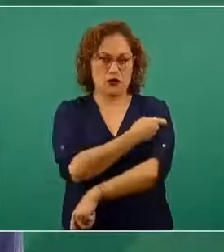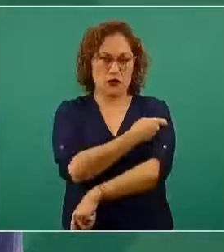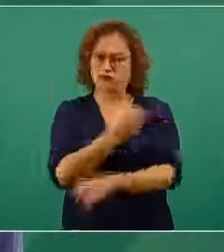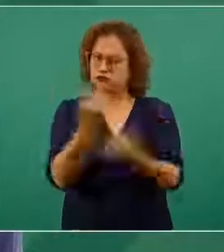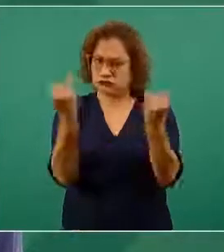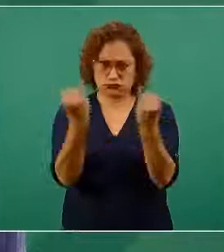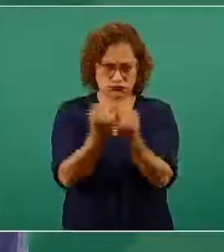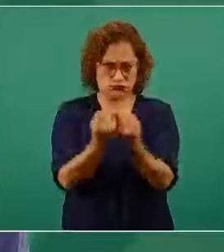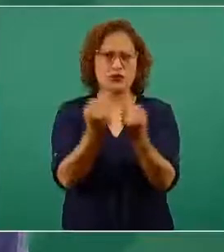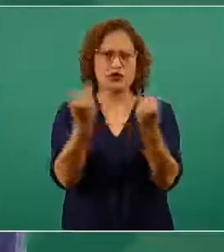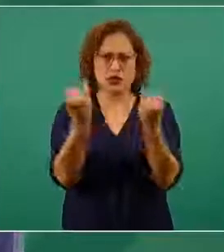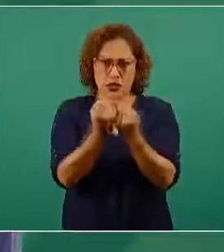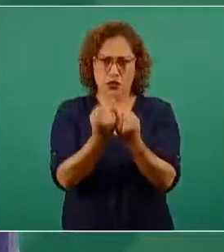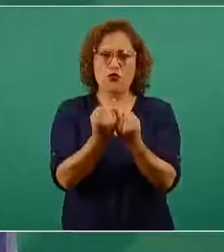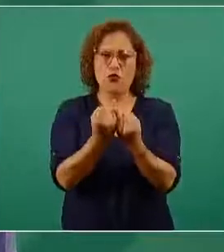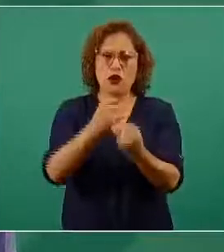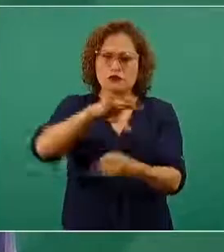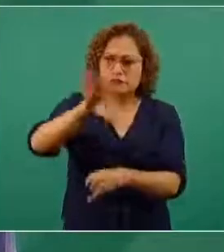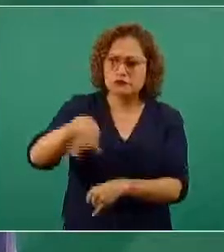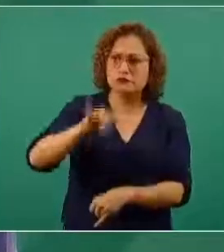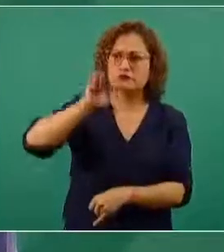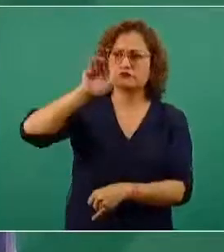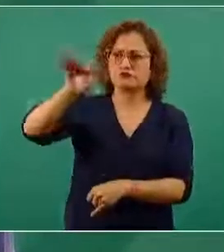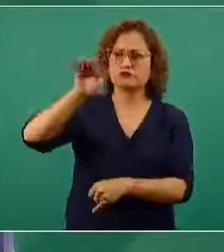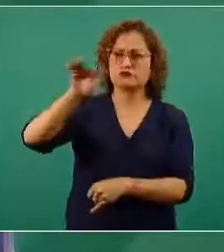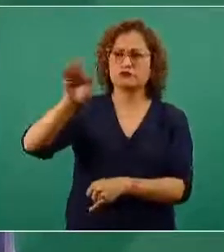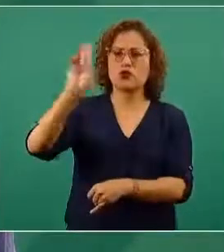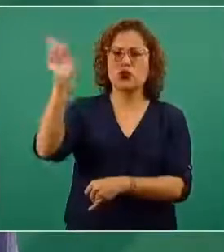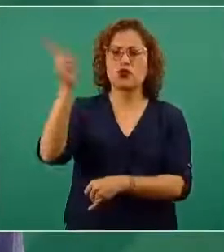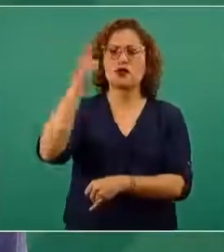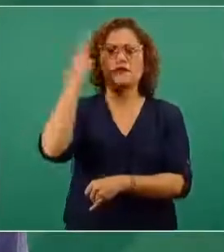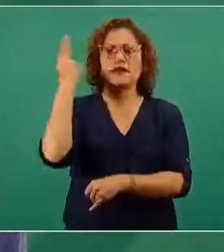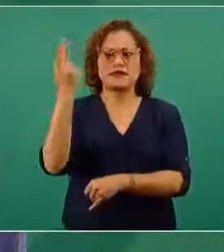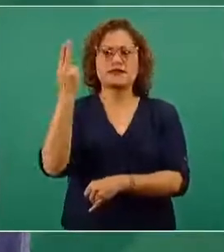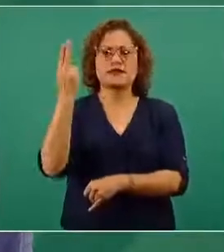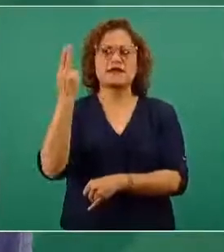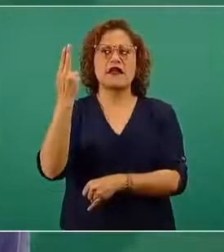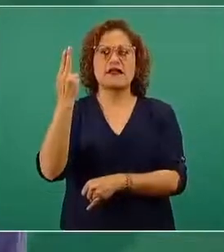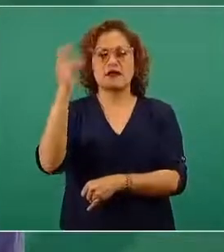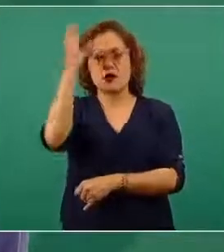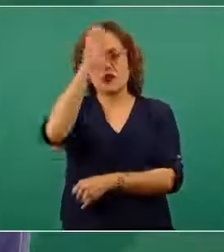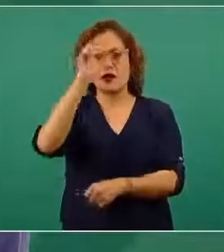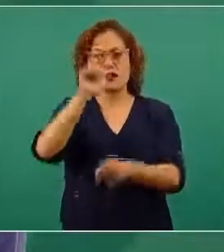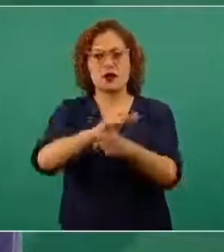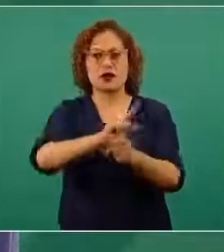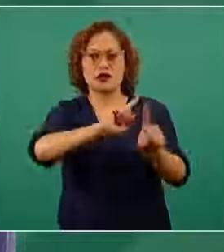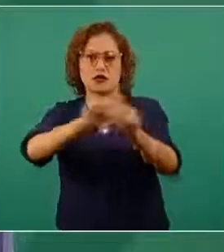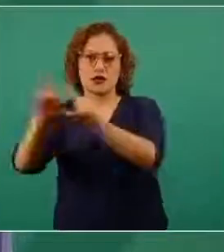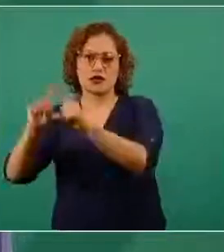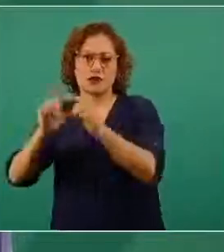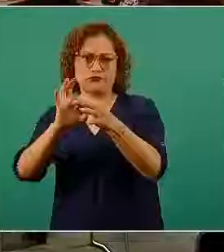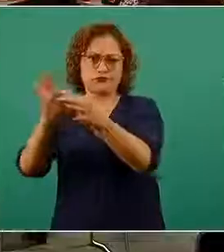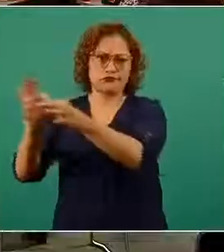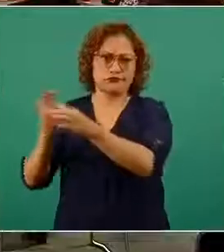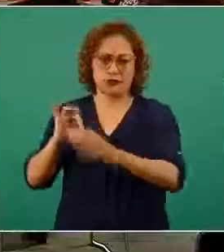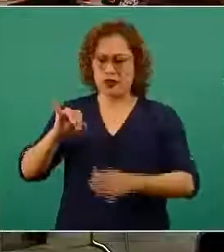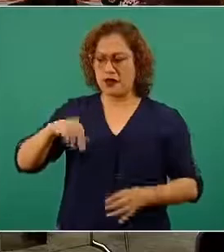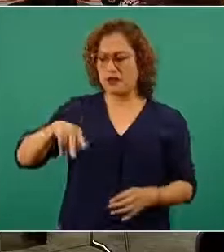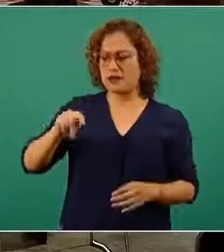buscado la participación, por ejemplo, de las universidades interculturales. México tiene un sistema de universidades